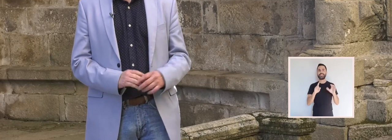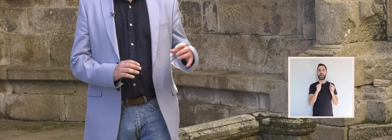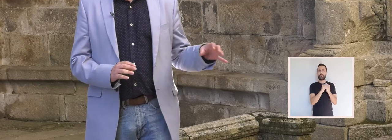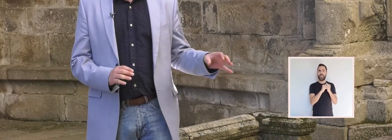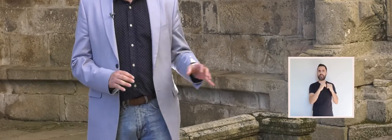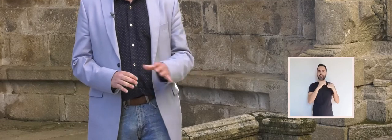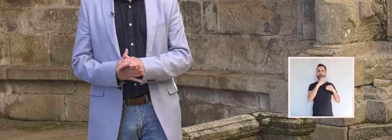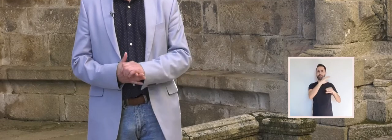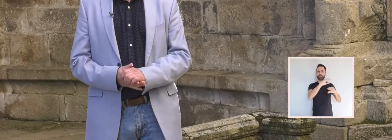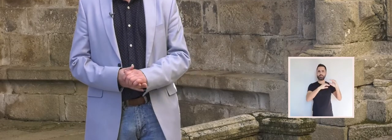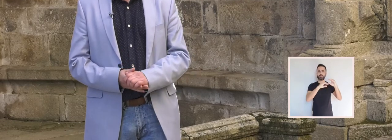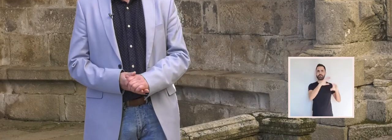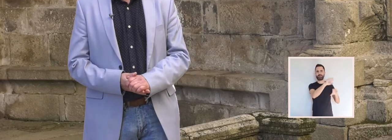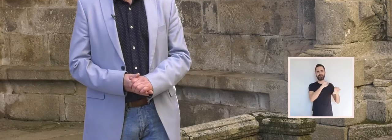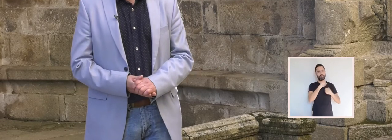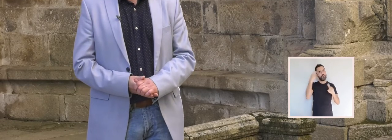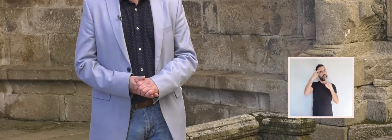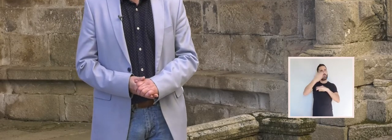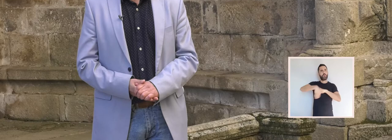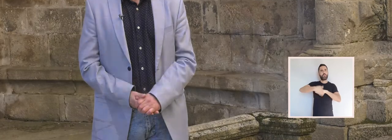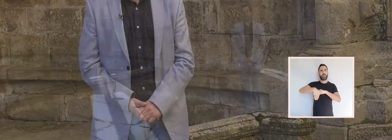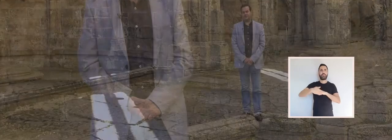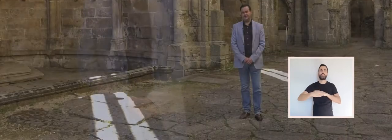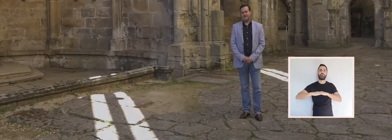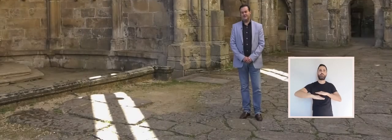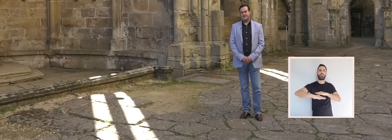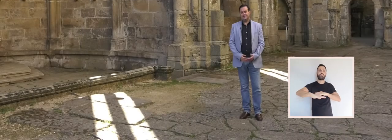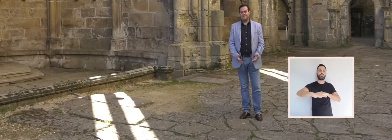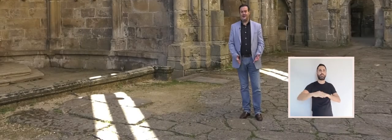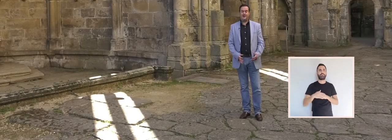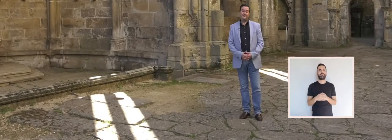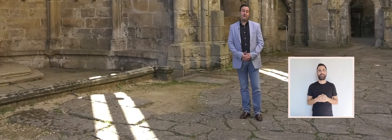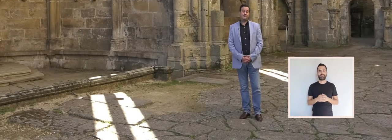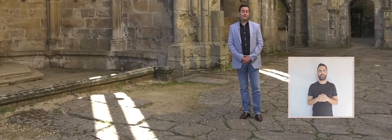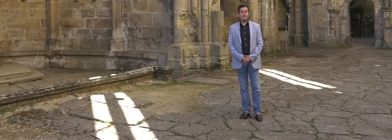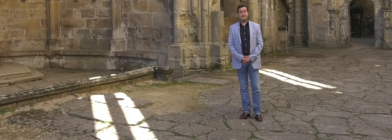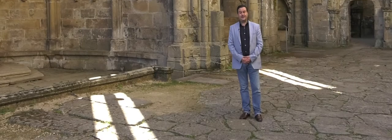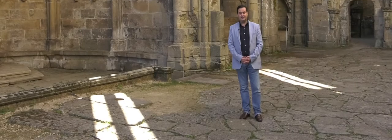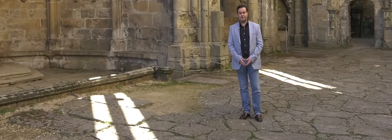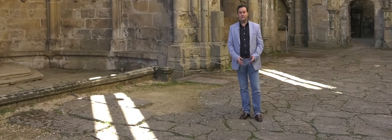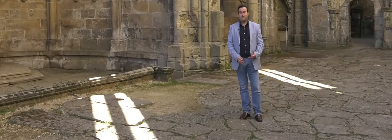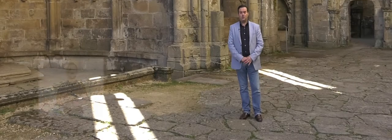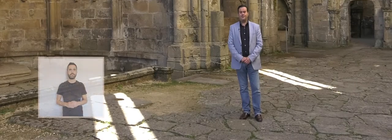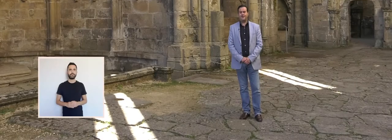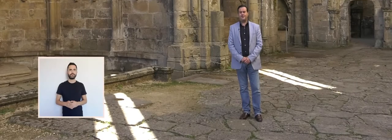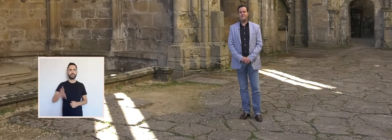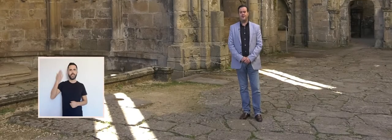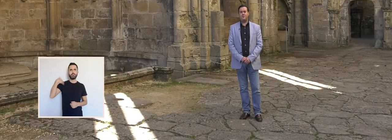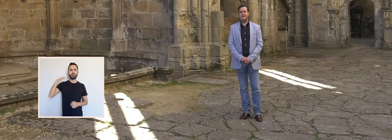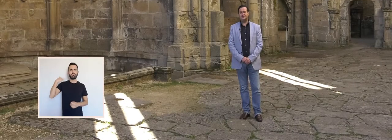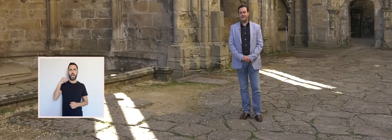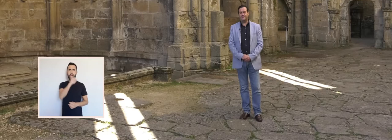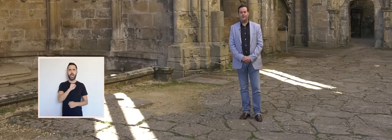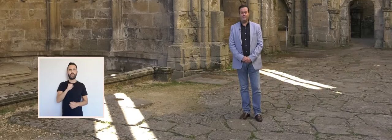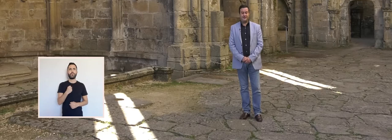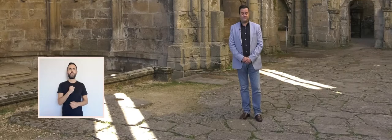convento para pavimentar algunhas rúas da cidade. Xa en 1874, o Concello enviou